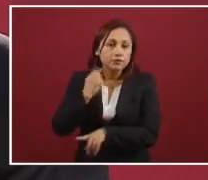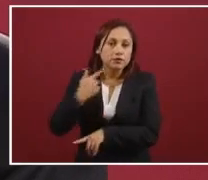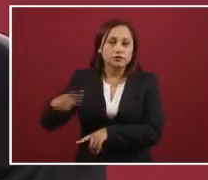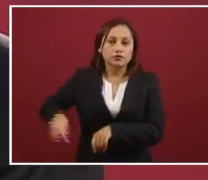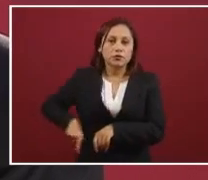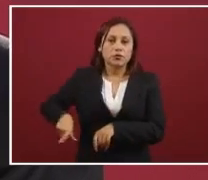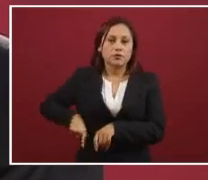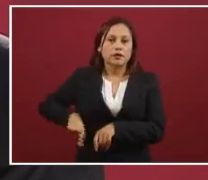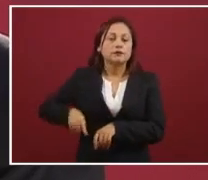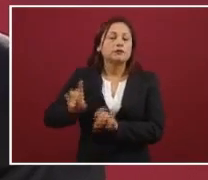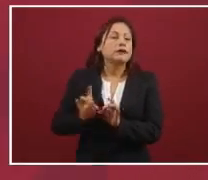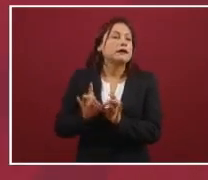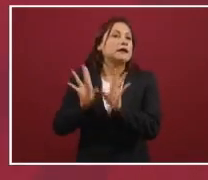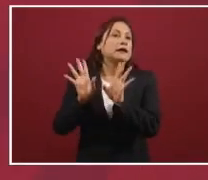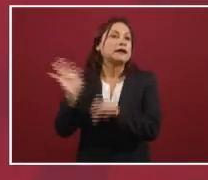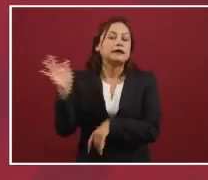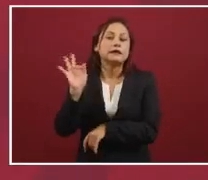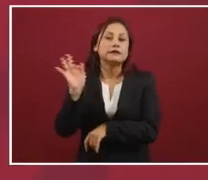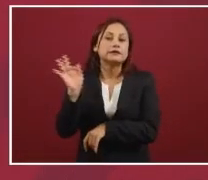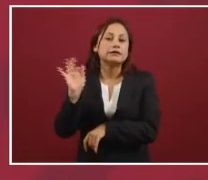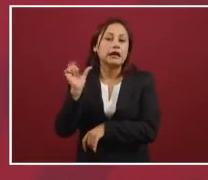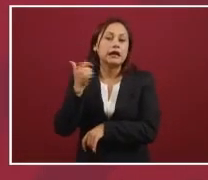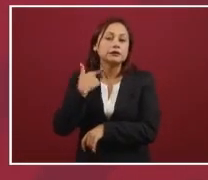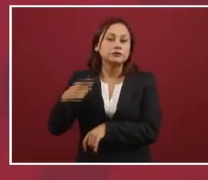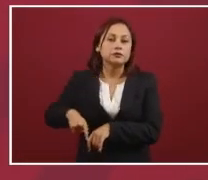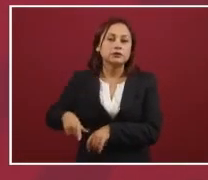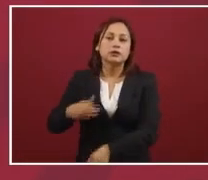que regresara, que les cueste trabajo